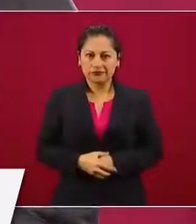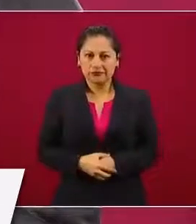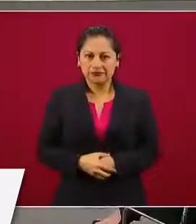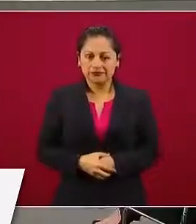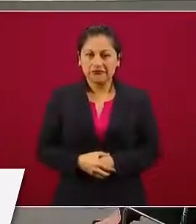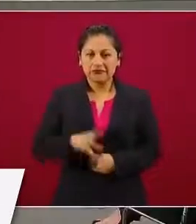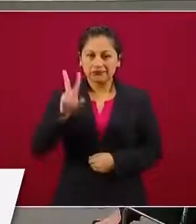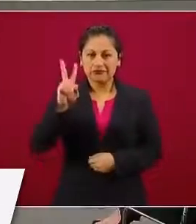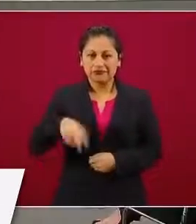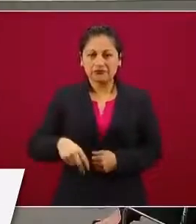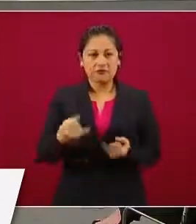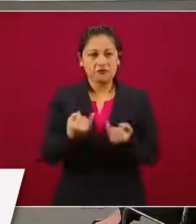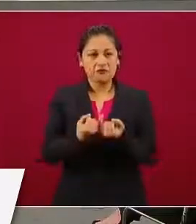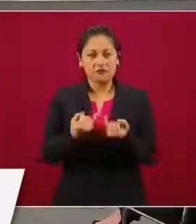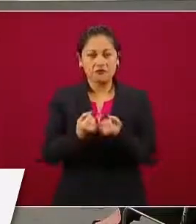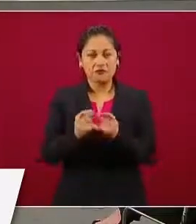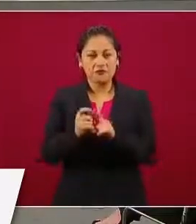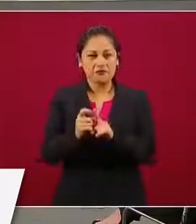al infinito y más allá.